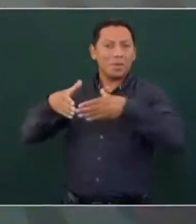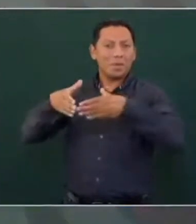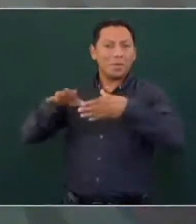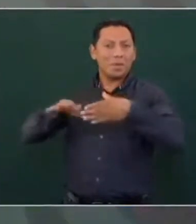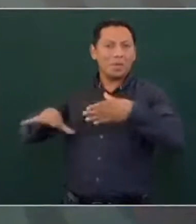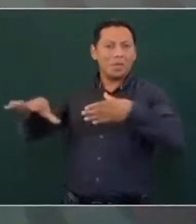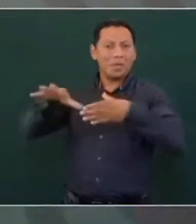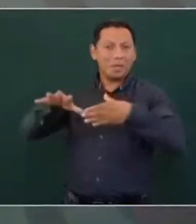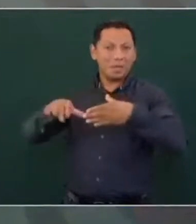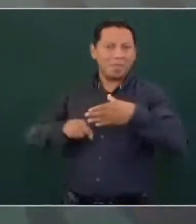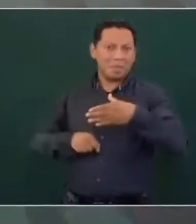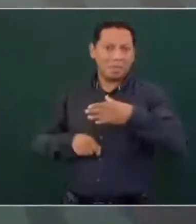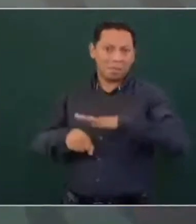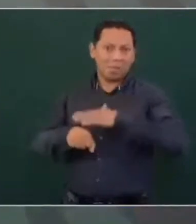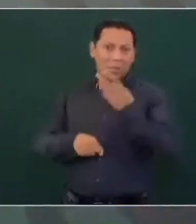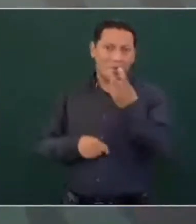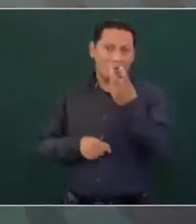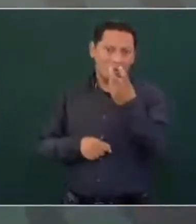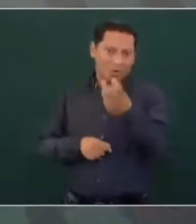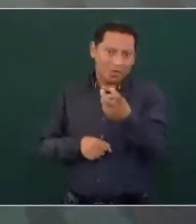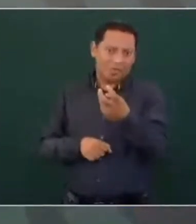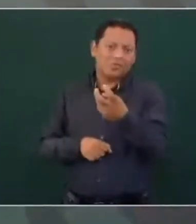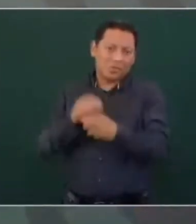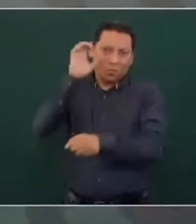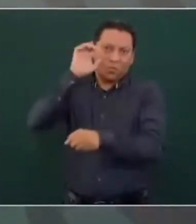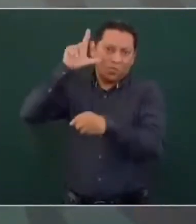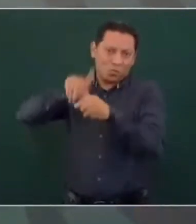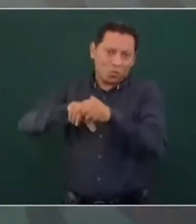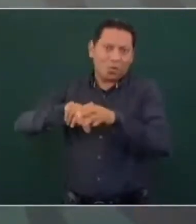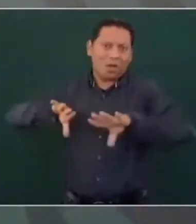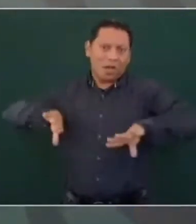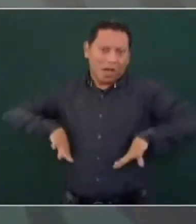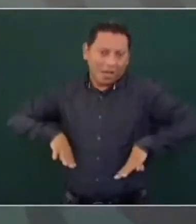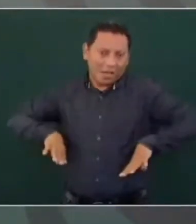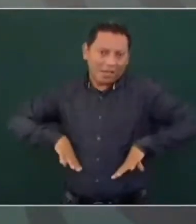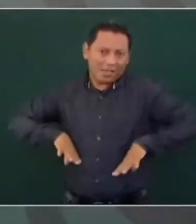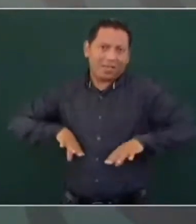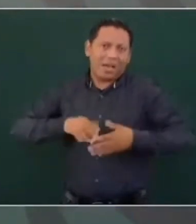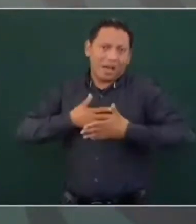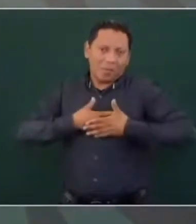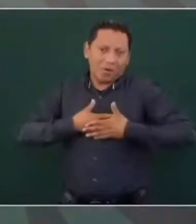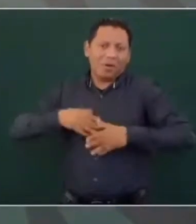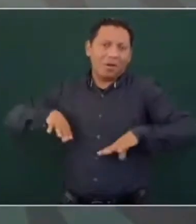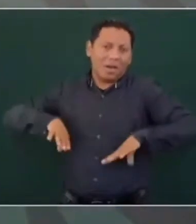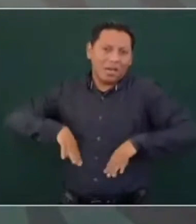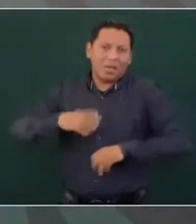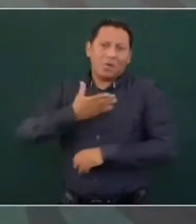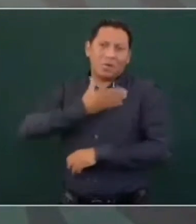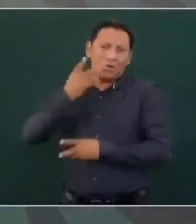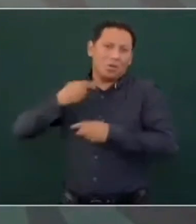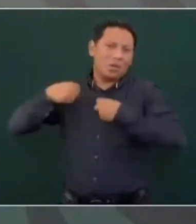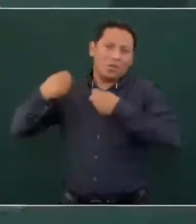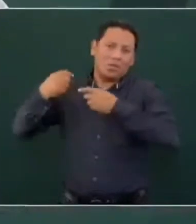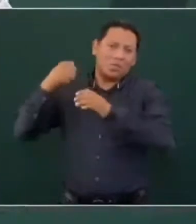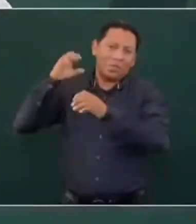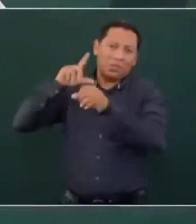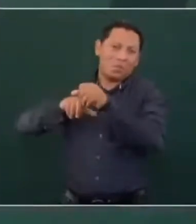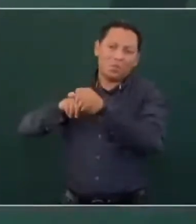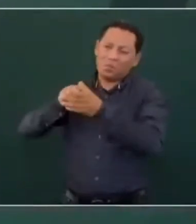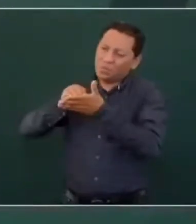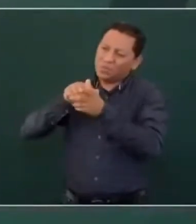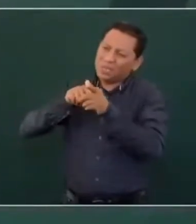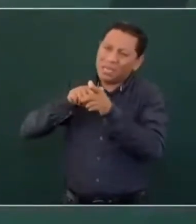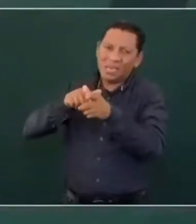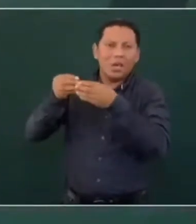Por eso no hay que perder esos valores, esas tradiciones, esas costumbres. Otro elemento